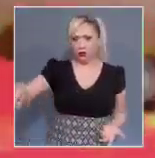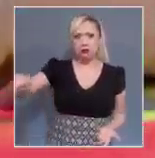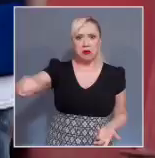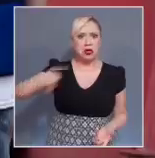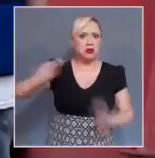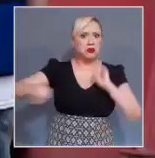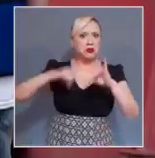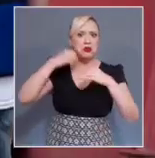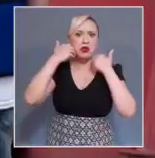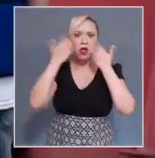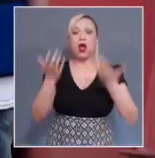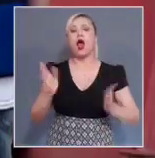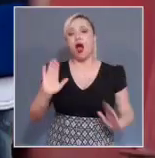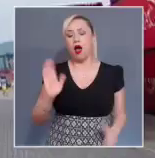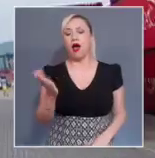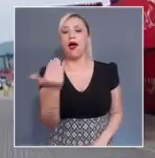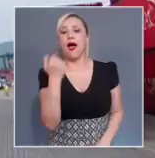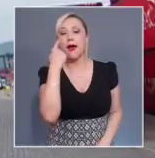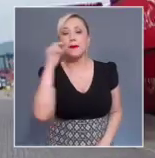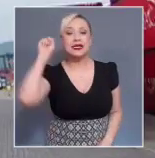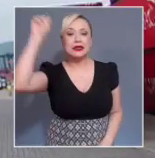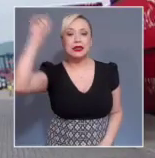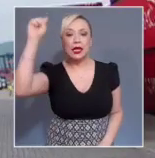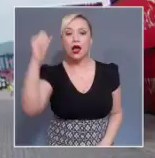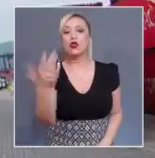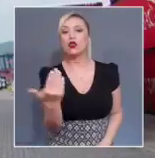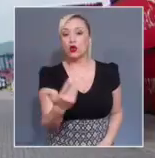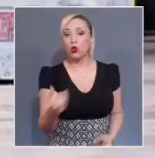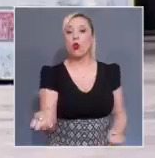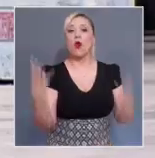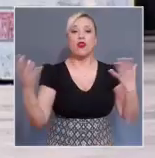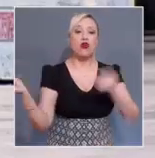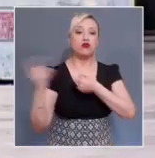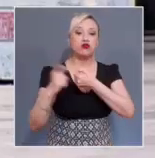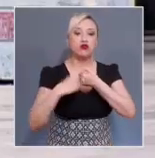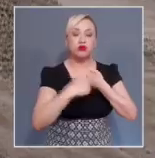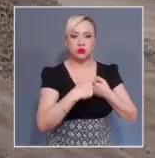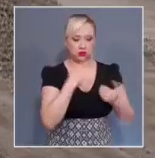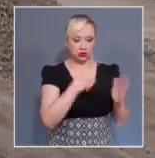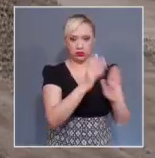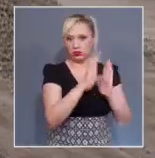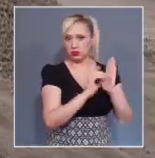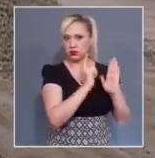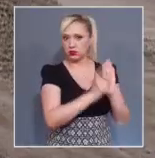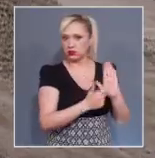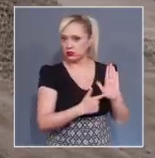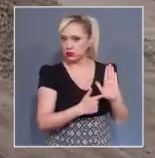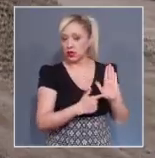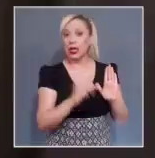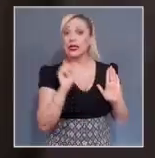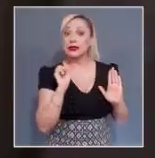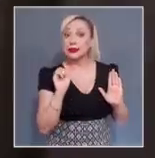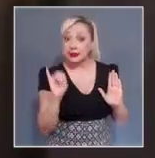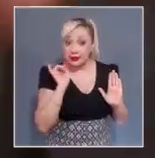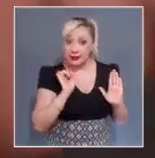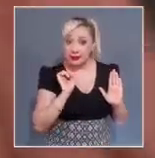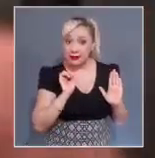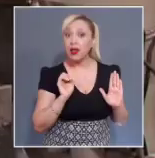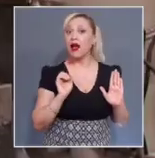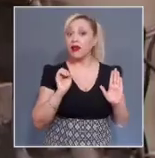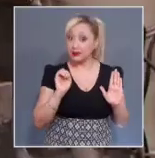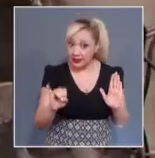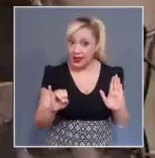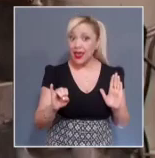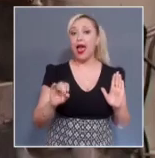que cumple con el principio de representatividad previsto en la Constitución. La sala precisó que si los agremiados se oponen a otorgar sus